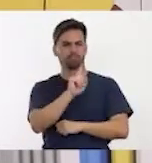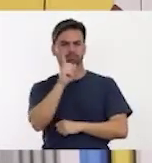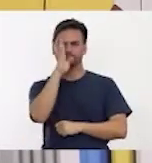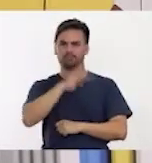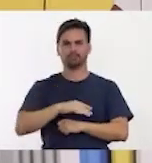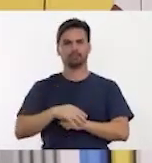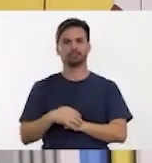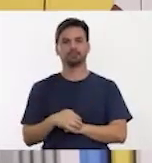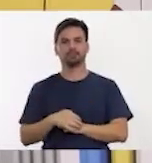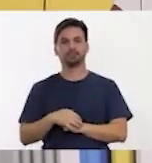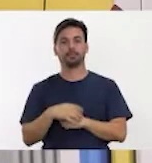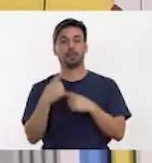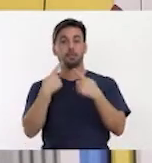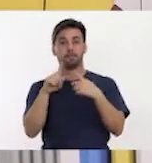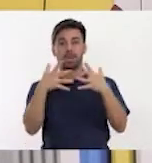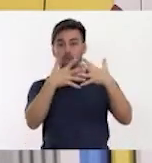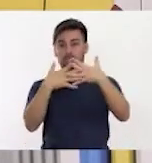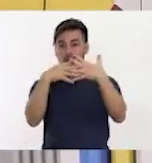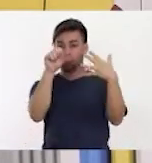esclava.